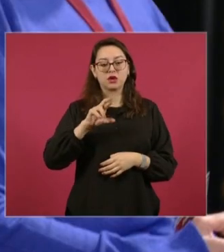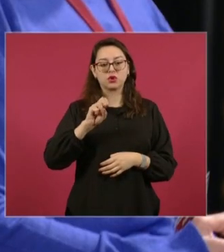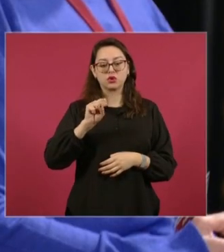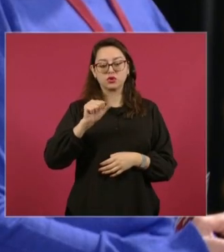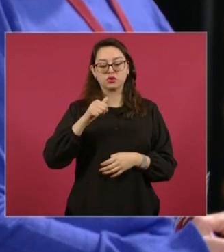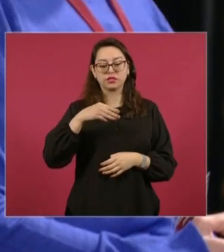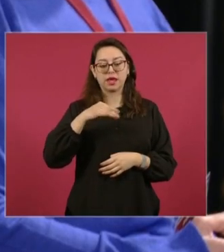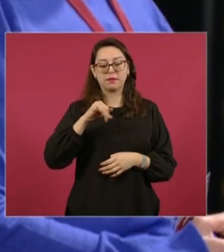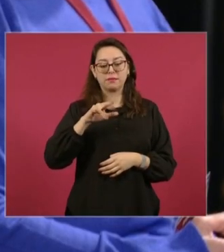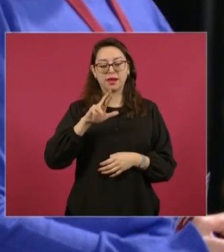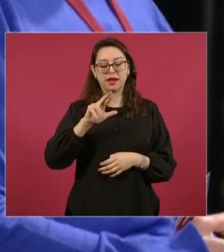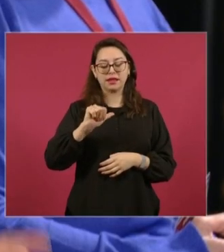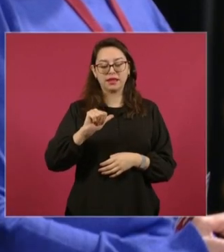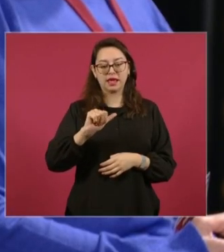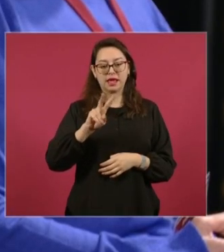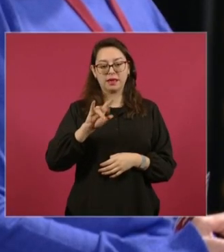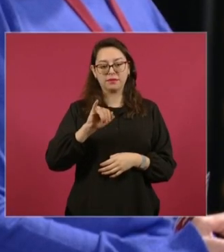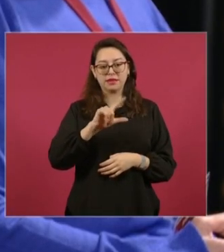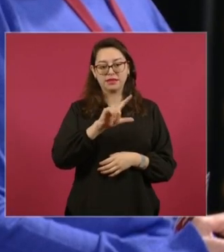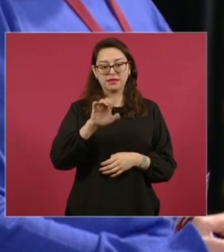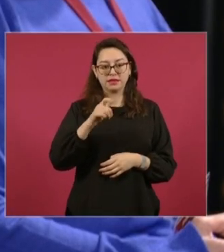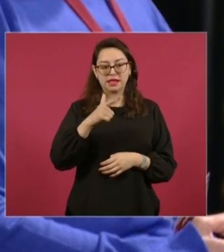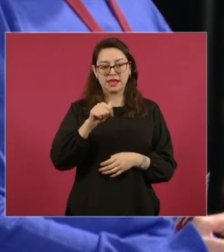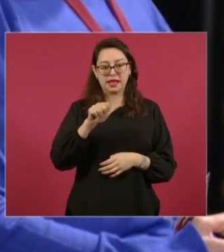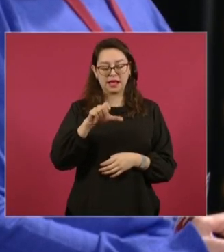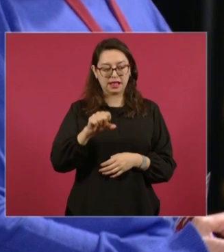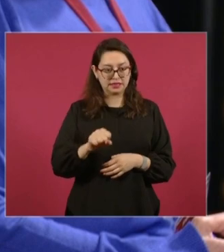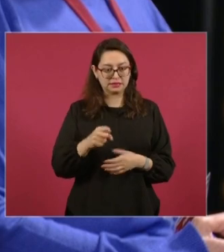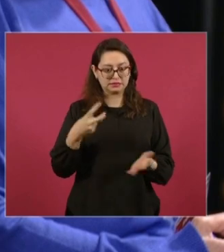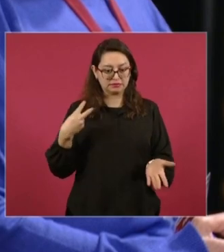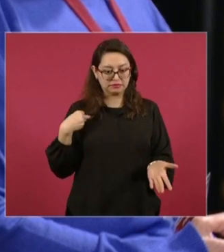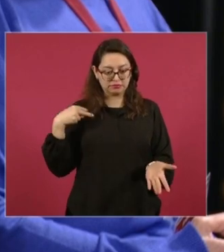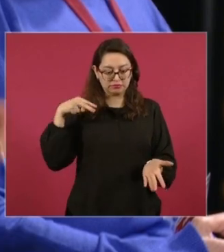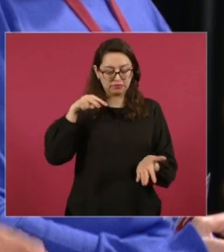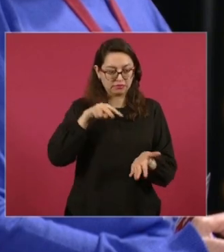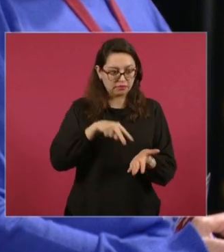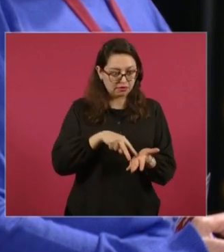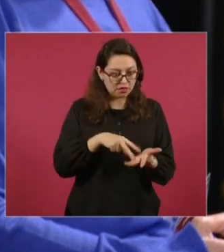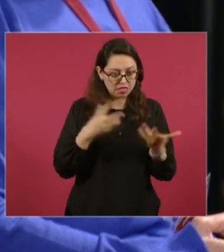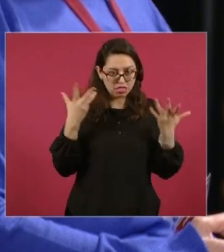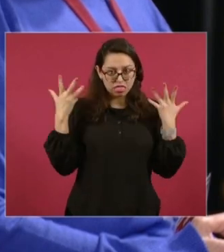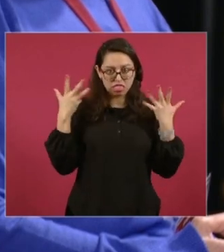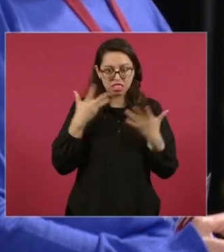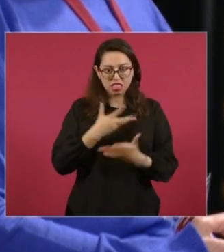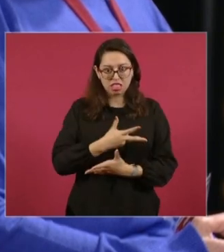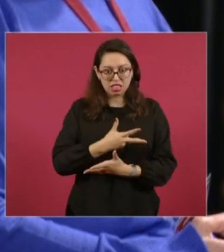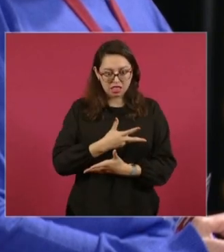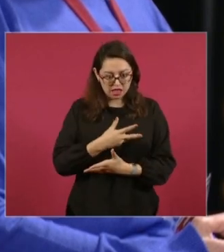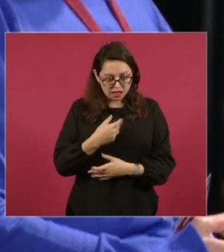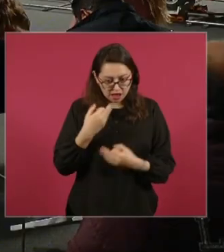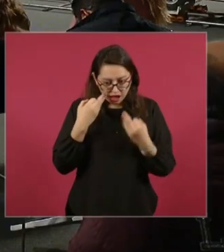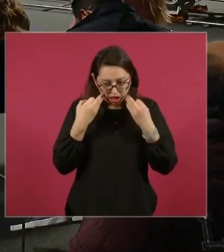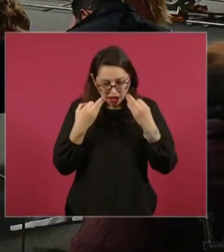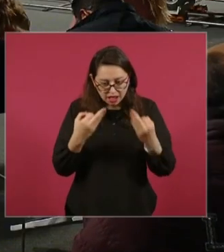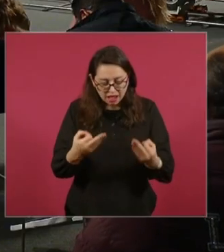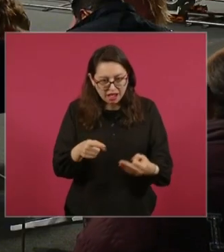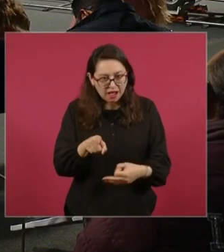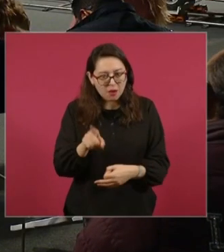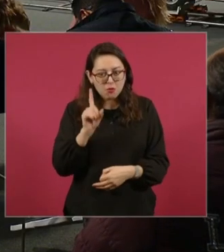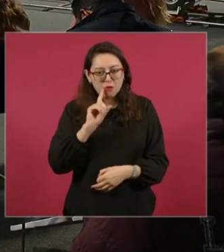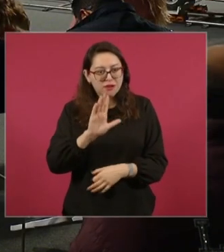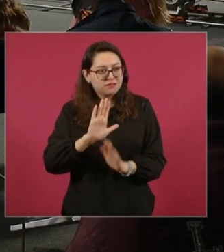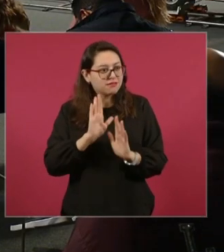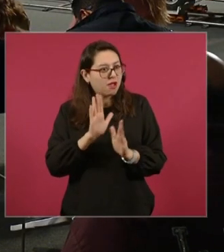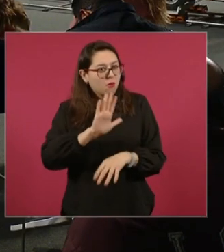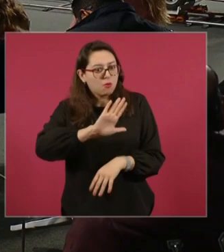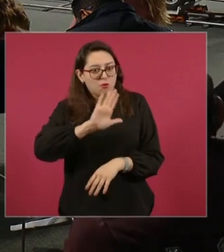Tribunal Agrario número 13, quien asistió y documentó el hecho, pero también el fraude procesal de